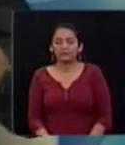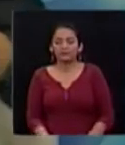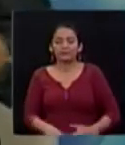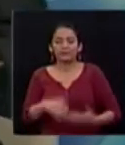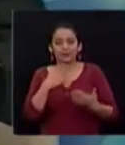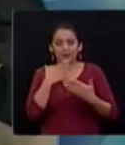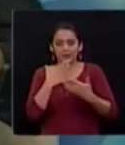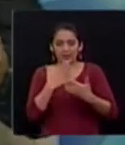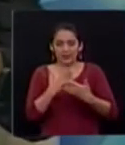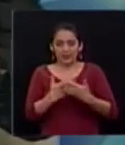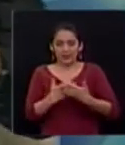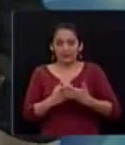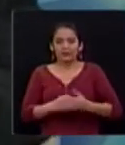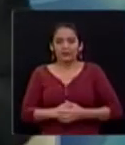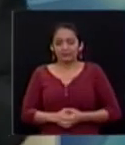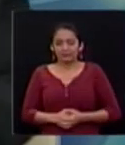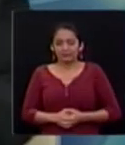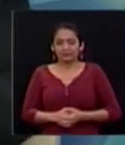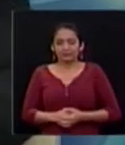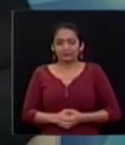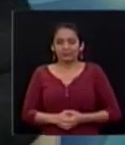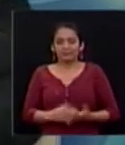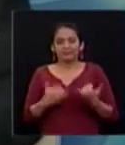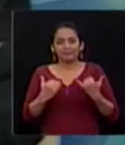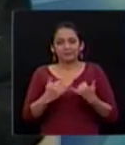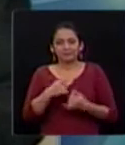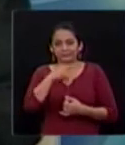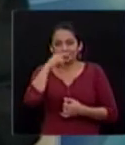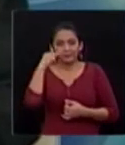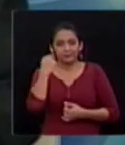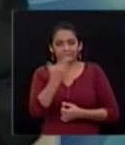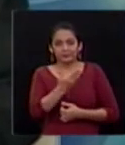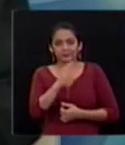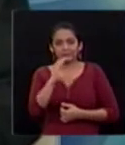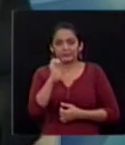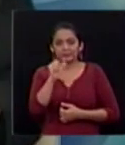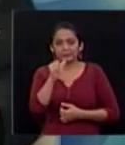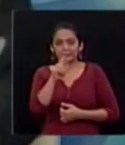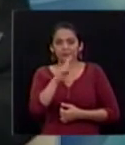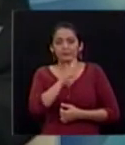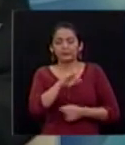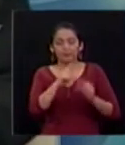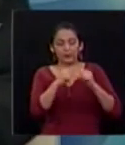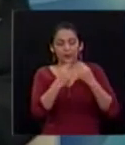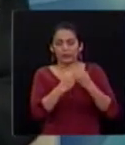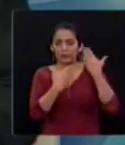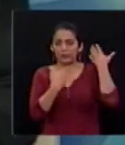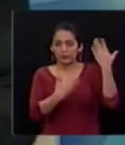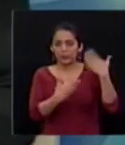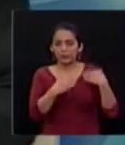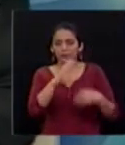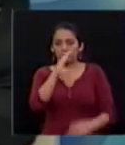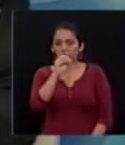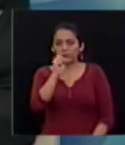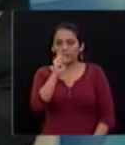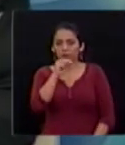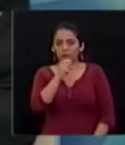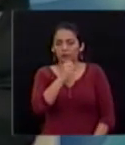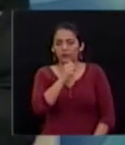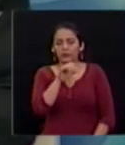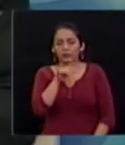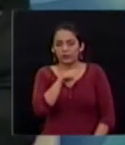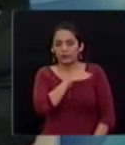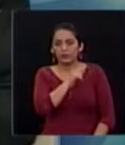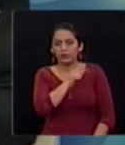Gracias, Javier. Amigos televidentes, efectivamente estamos con César Montúfar, presidente del Movimiento Concertación. César Montúfar en días pasados